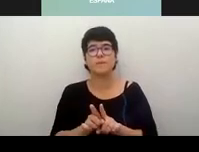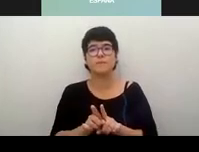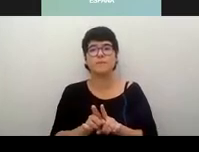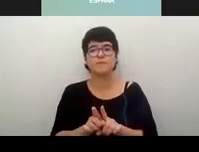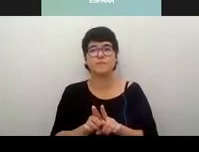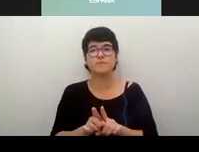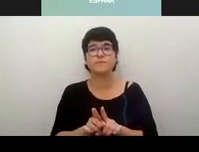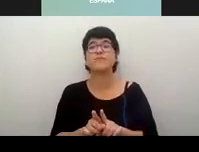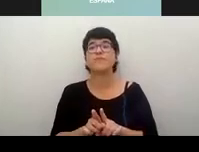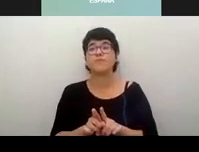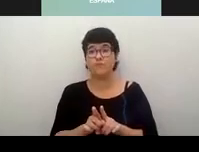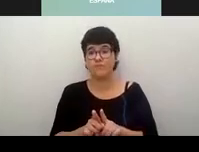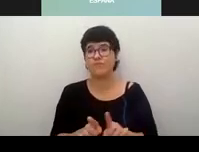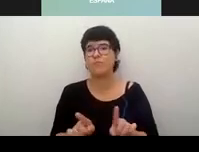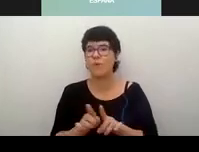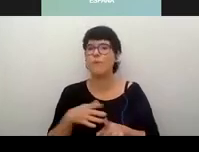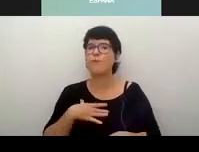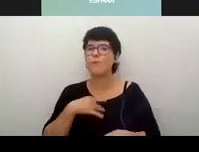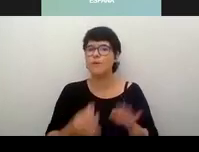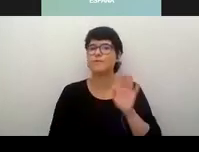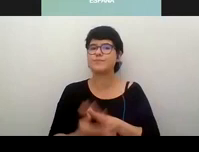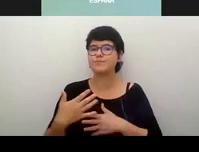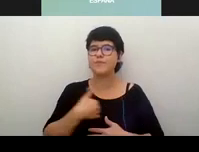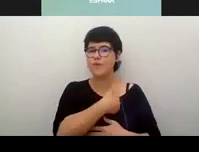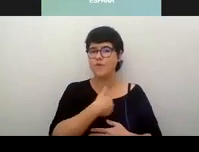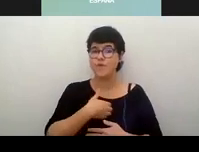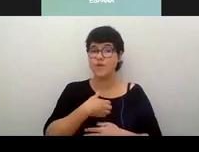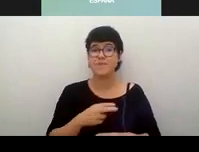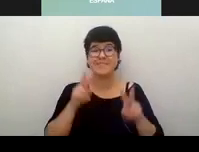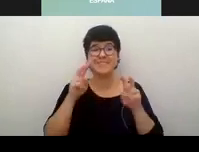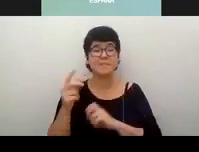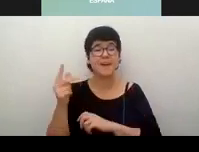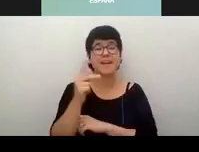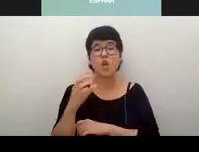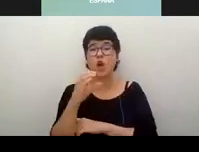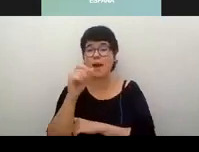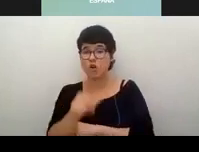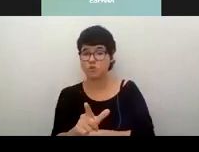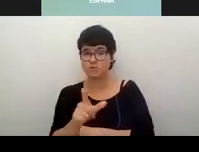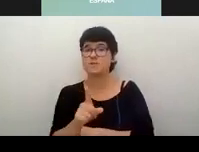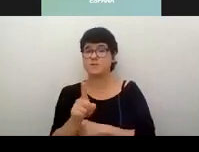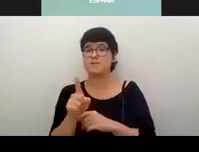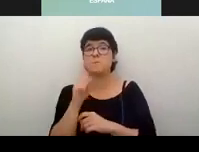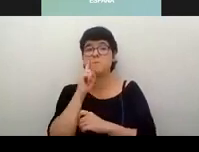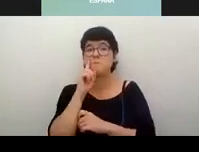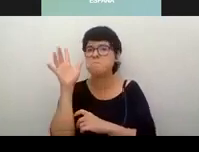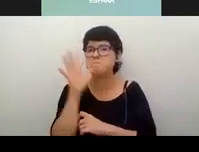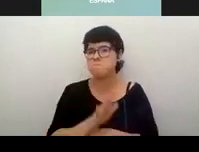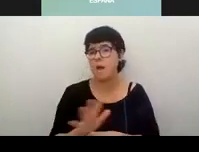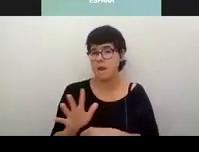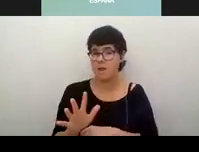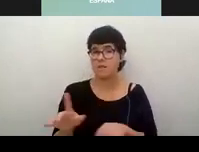y pueden dar lugar a todas estas funciones que estamos comentando, pero a nivel de calorías parece ser que las